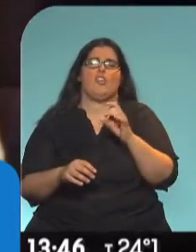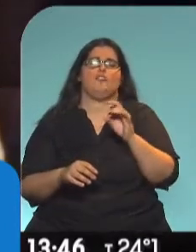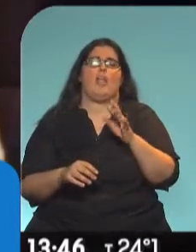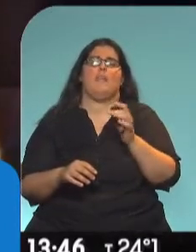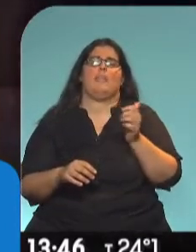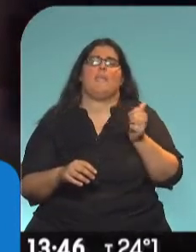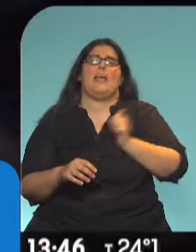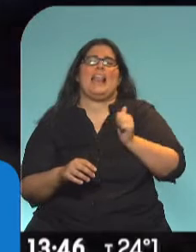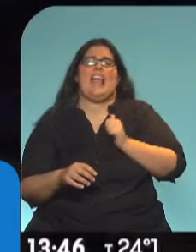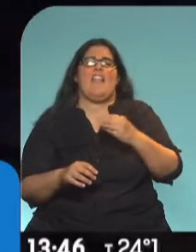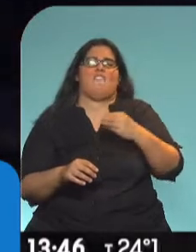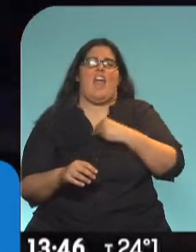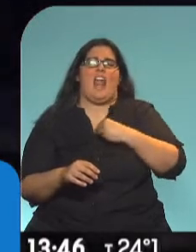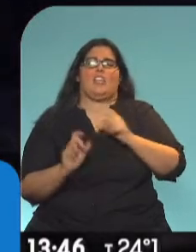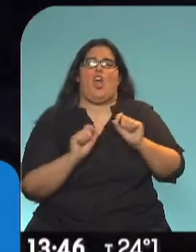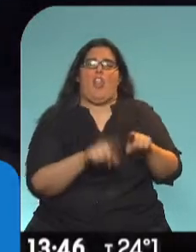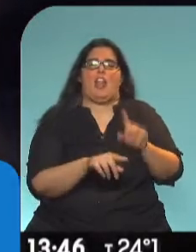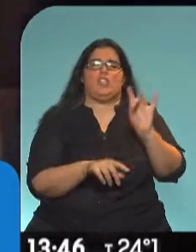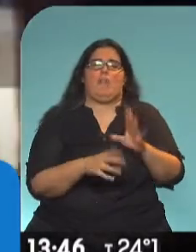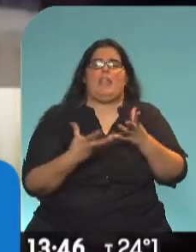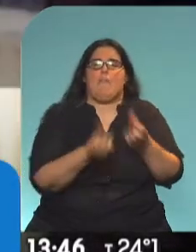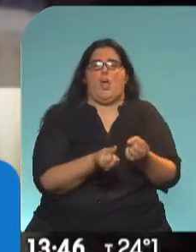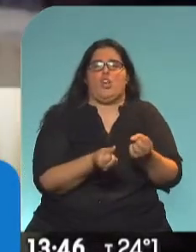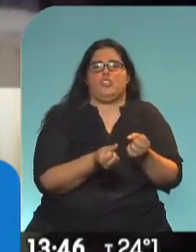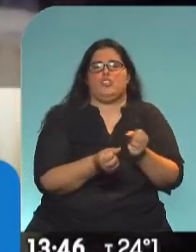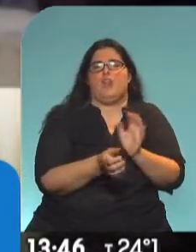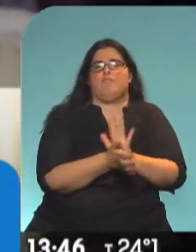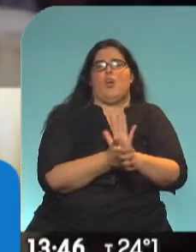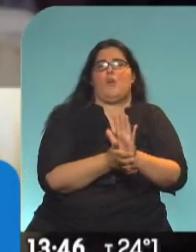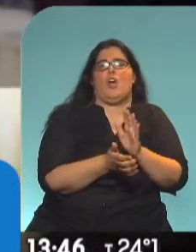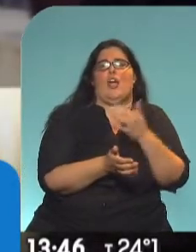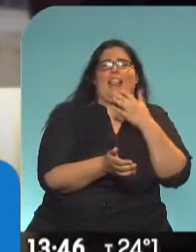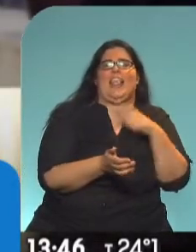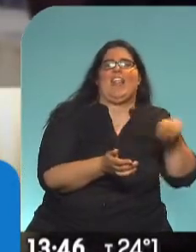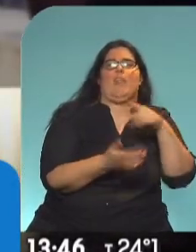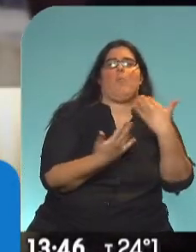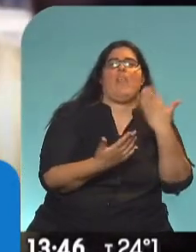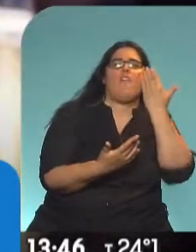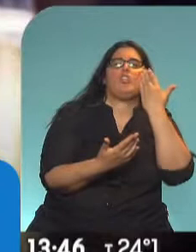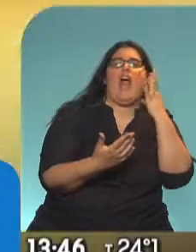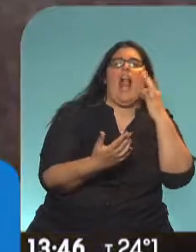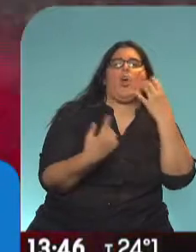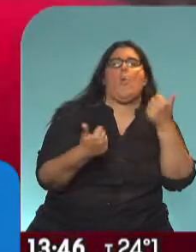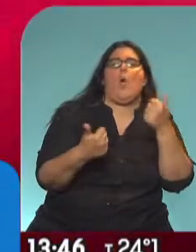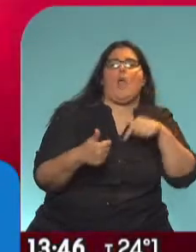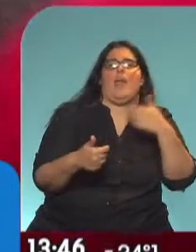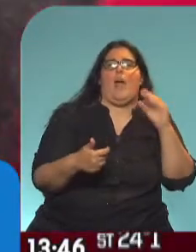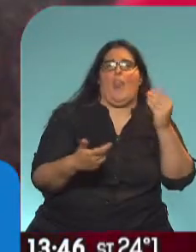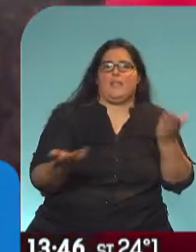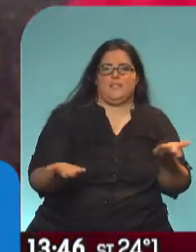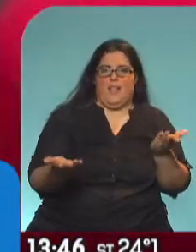dele, somente os fanáticos é que podem achar que o Bolsonaro faz alguma coisa de útil para esse país.